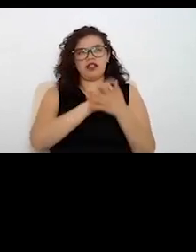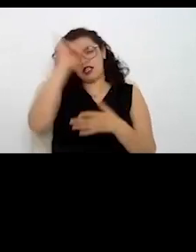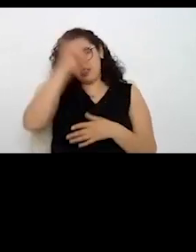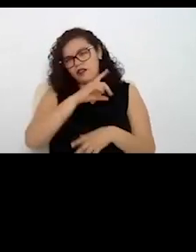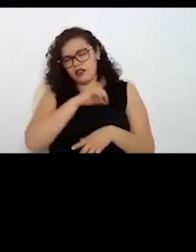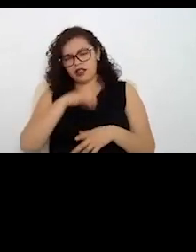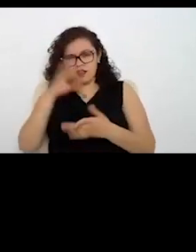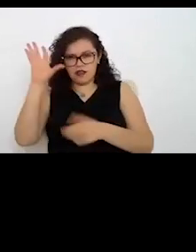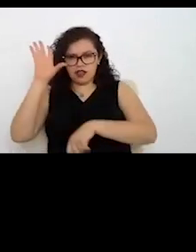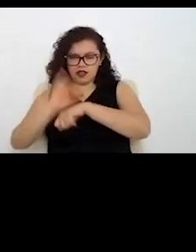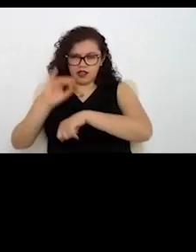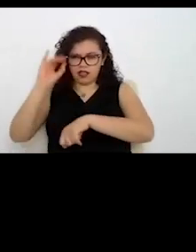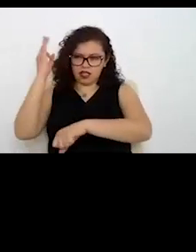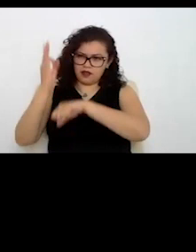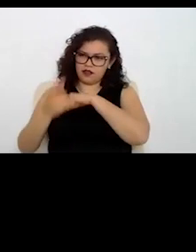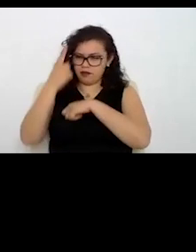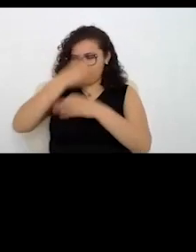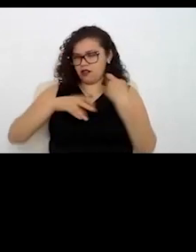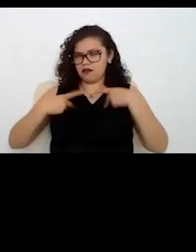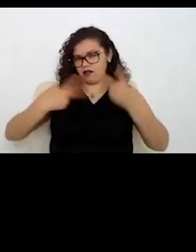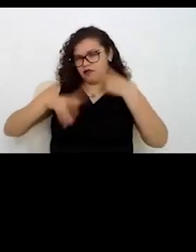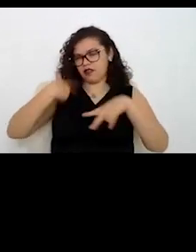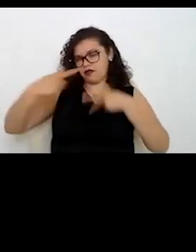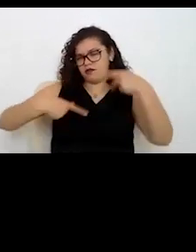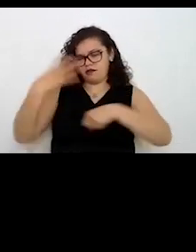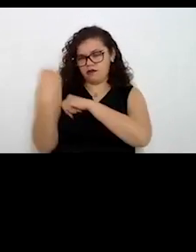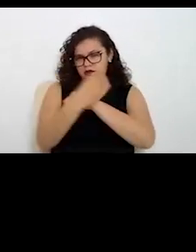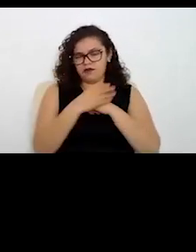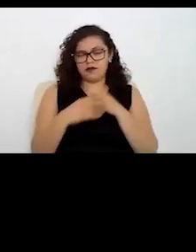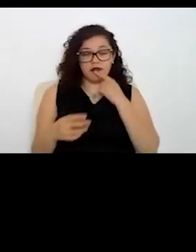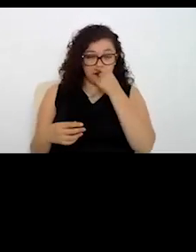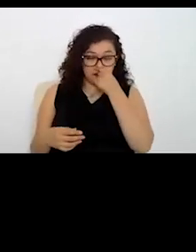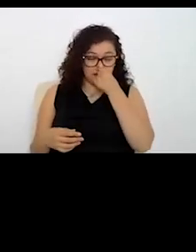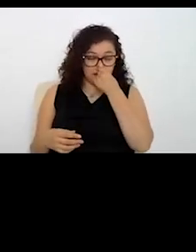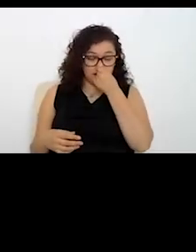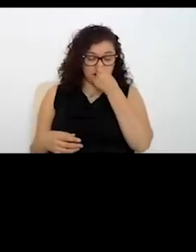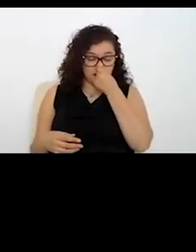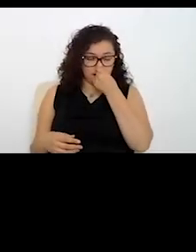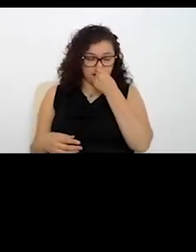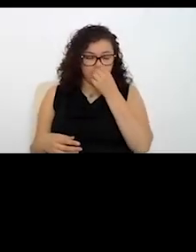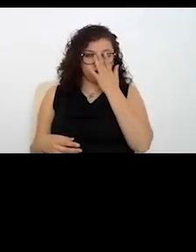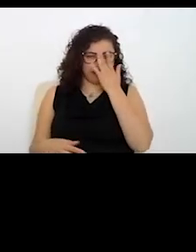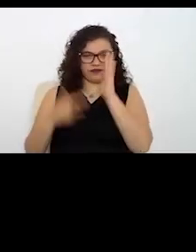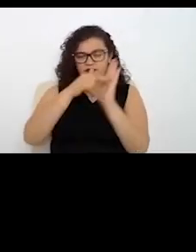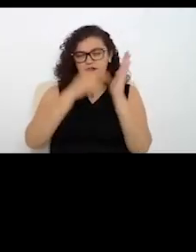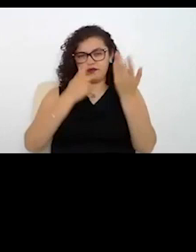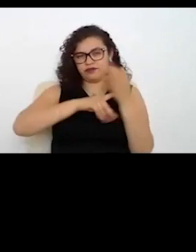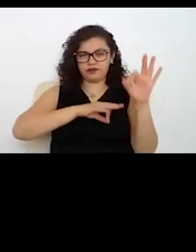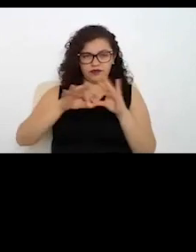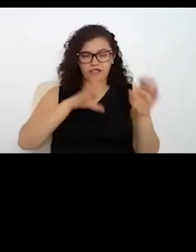a todos y cada uno de sus empleados. Y todos aquellos que no se encuentren ahí y no se encuentren en su reglamento interior de